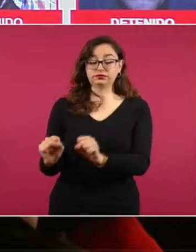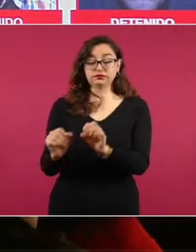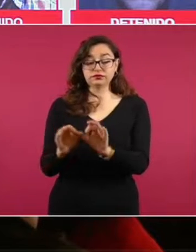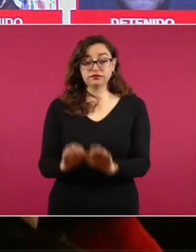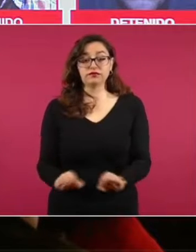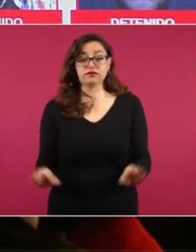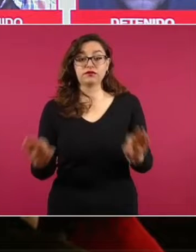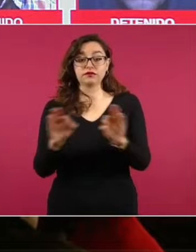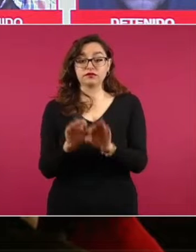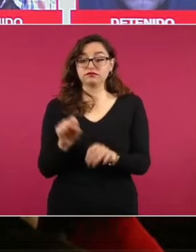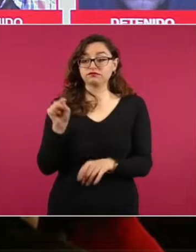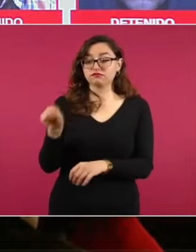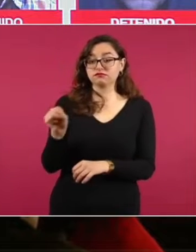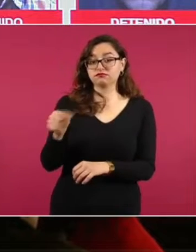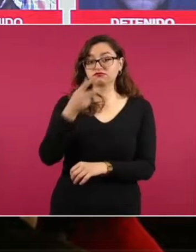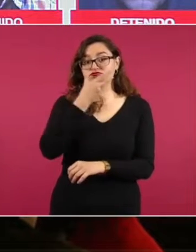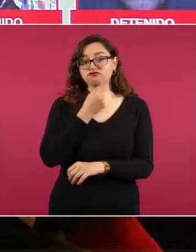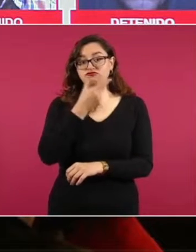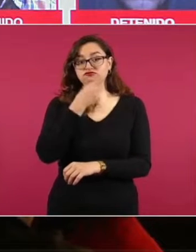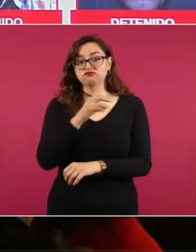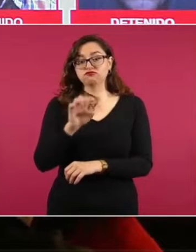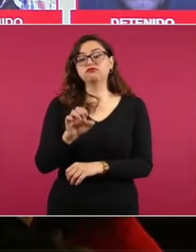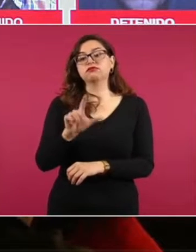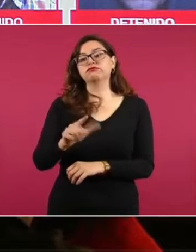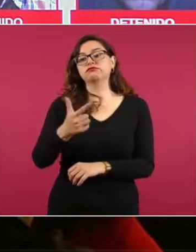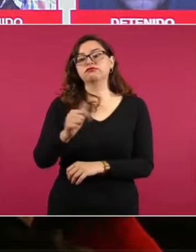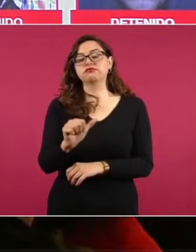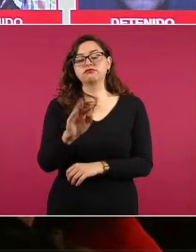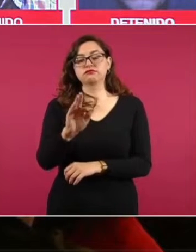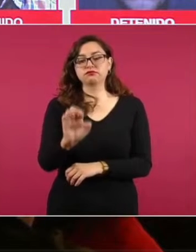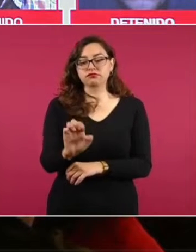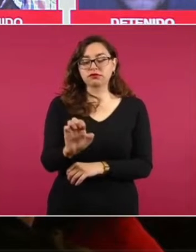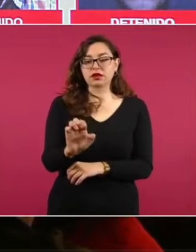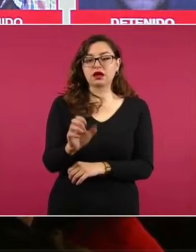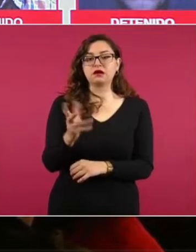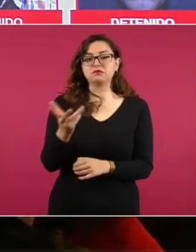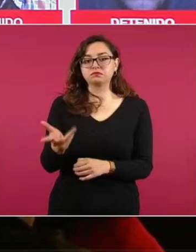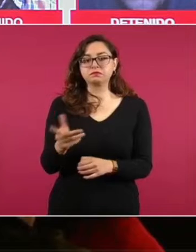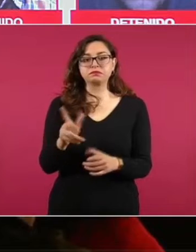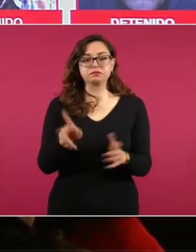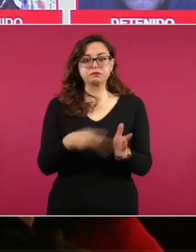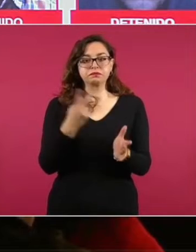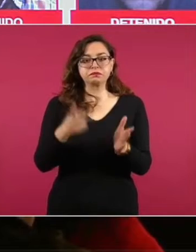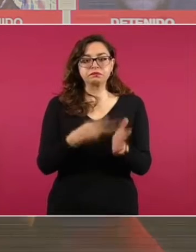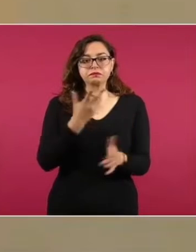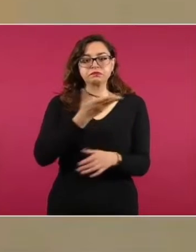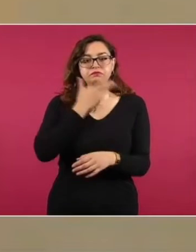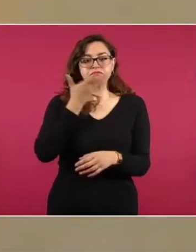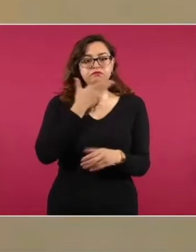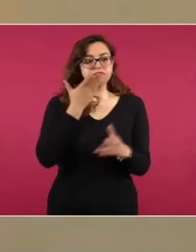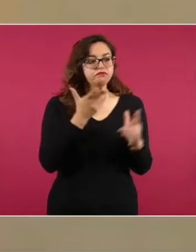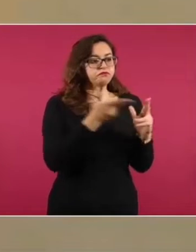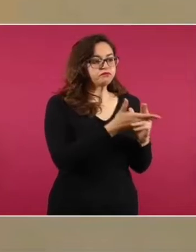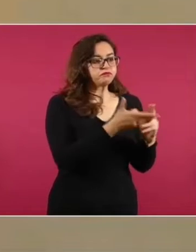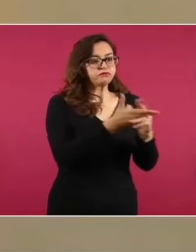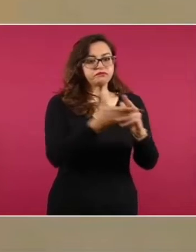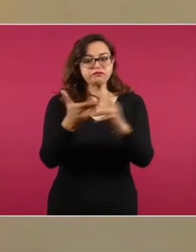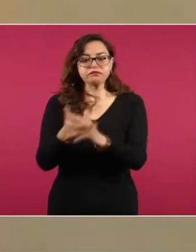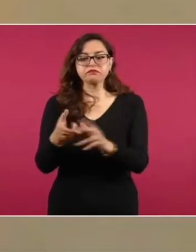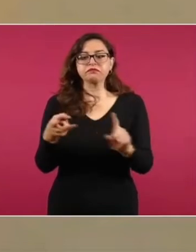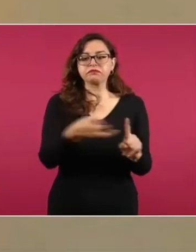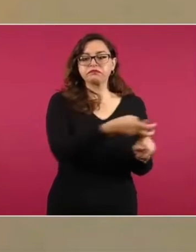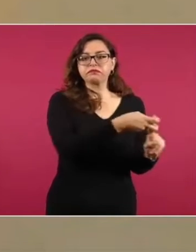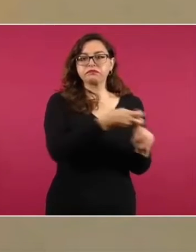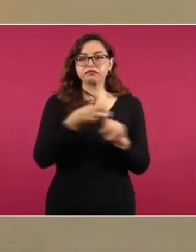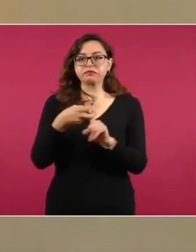Carlos Augusto N., alias El Gafe, se le vincula con delitos como homicidio y secuestro, así como la autoría de los